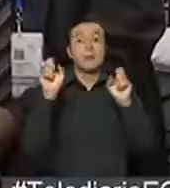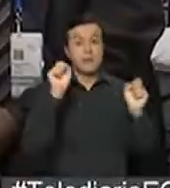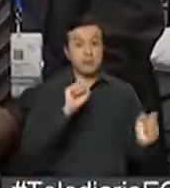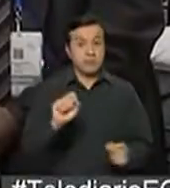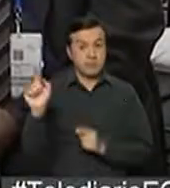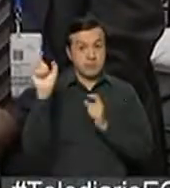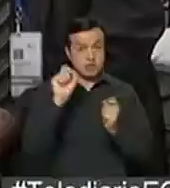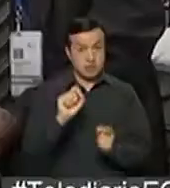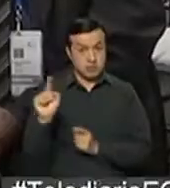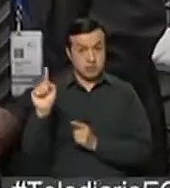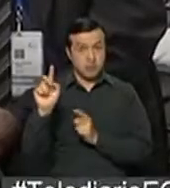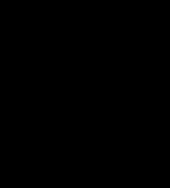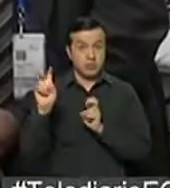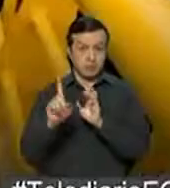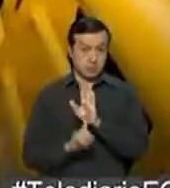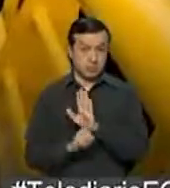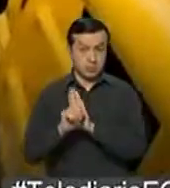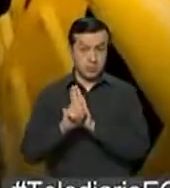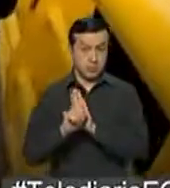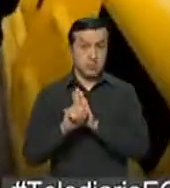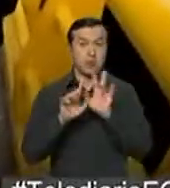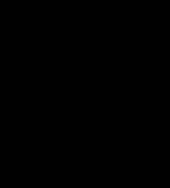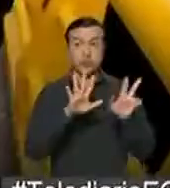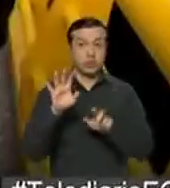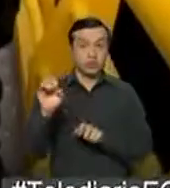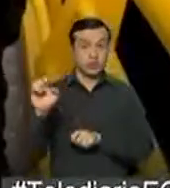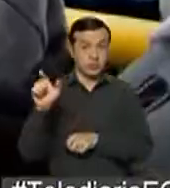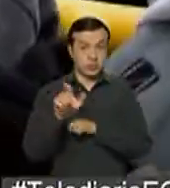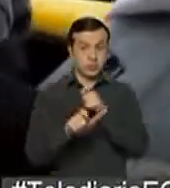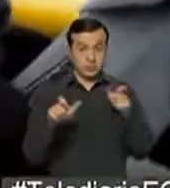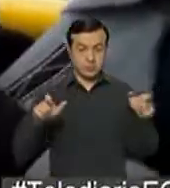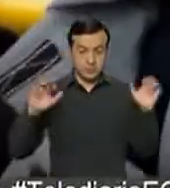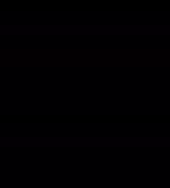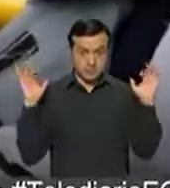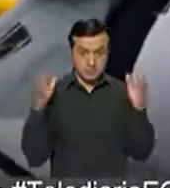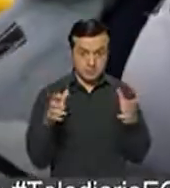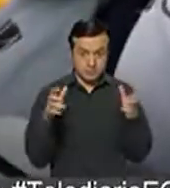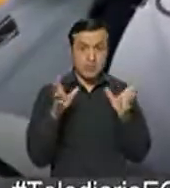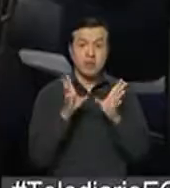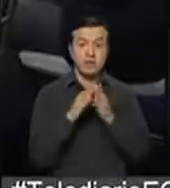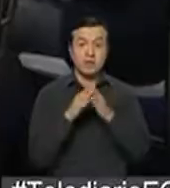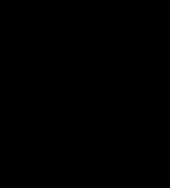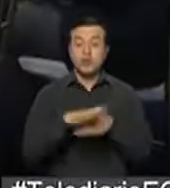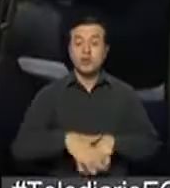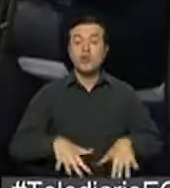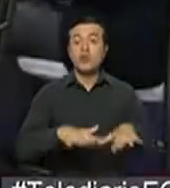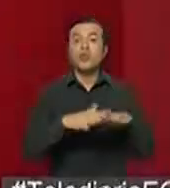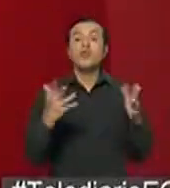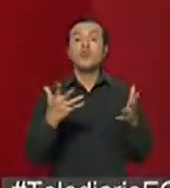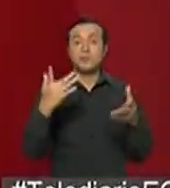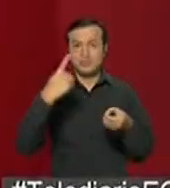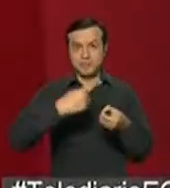800 participantes internacionales intervendrán en este evento que tendrá como sede la ciudad de Quito.